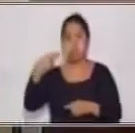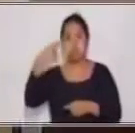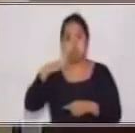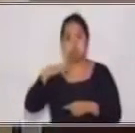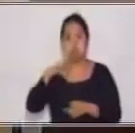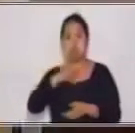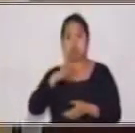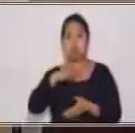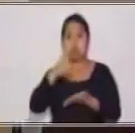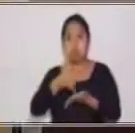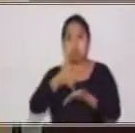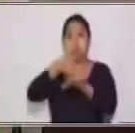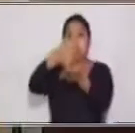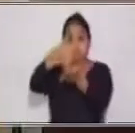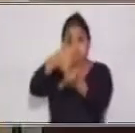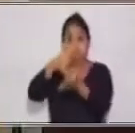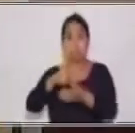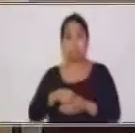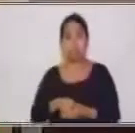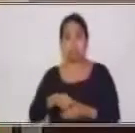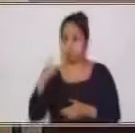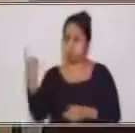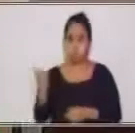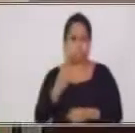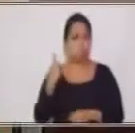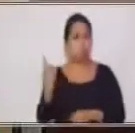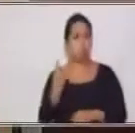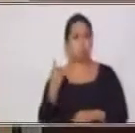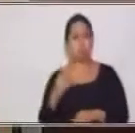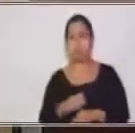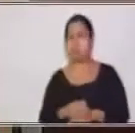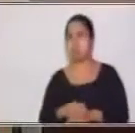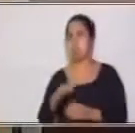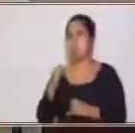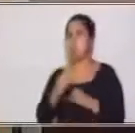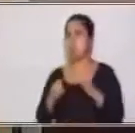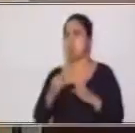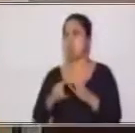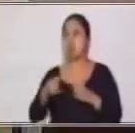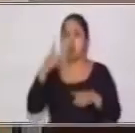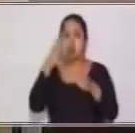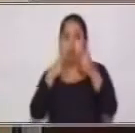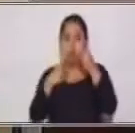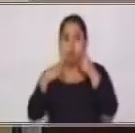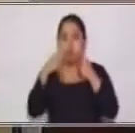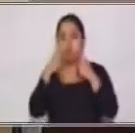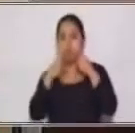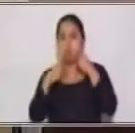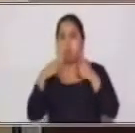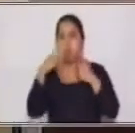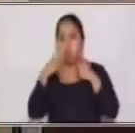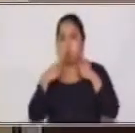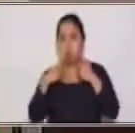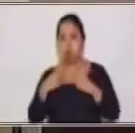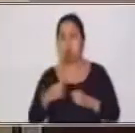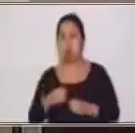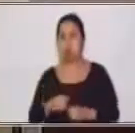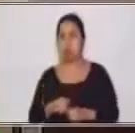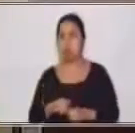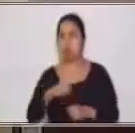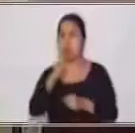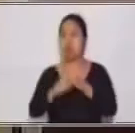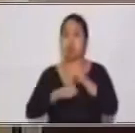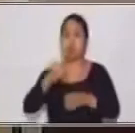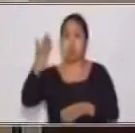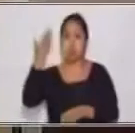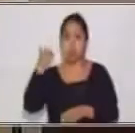dirigidas específicamente también aquí en Guatemala y son muy importantes. Y por último tenemos La Llorona, que esta acaba de surgir ustedes, fue el año pasado